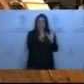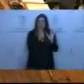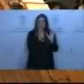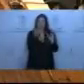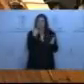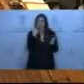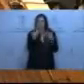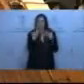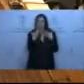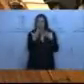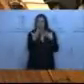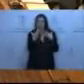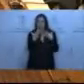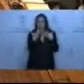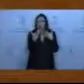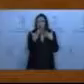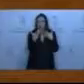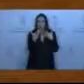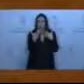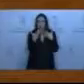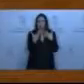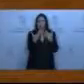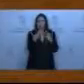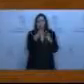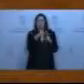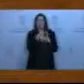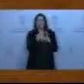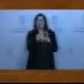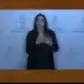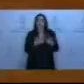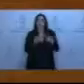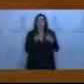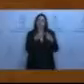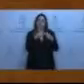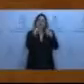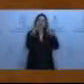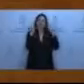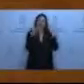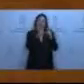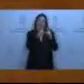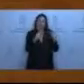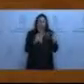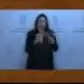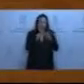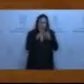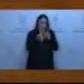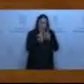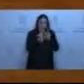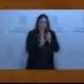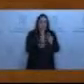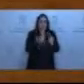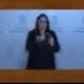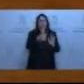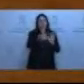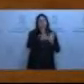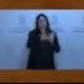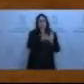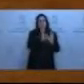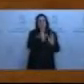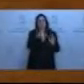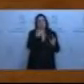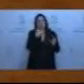relieve, la caótica situación del sector público autonómico y pone también algo